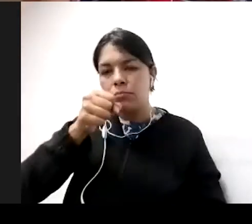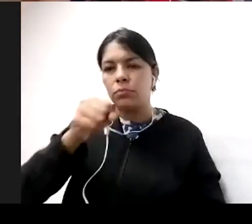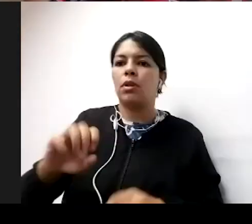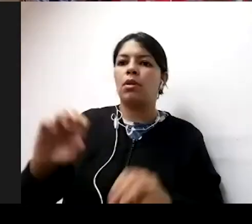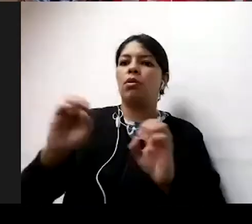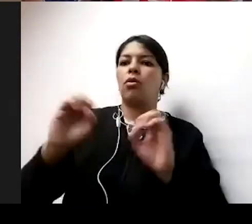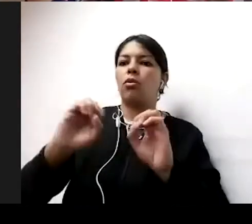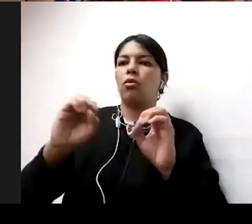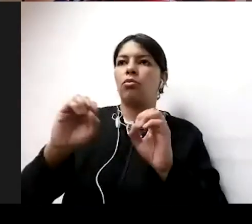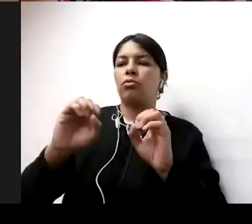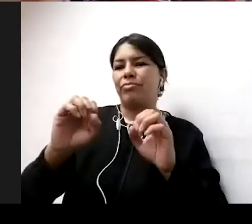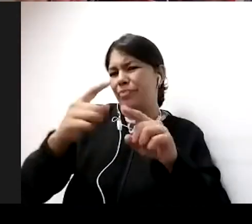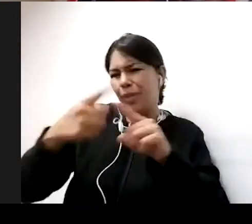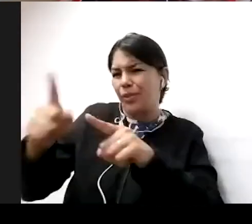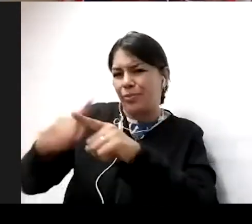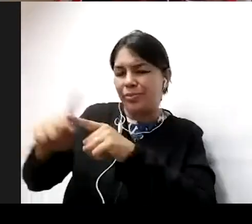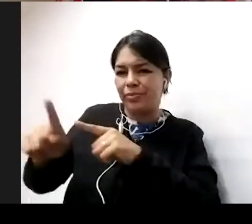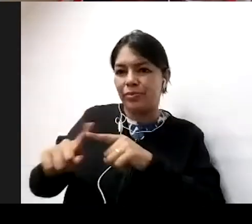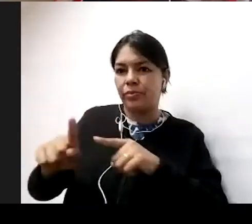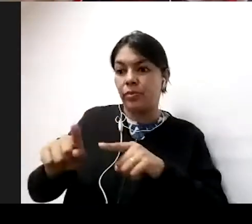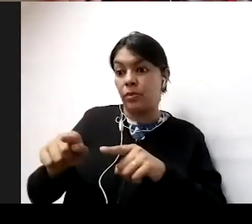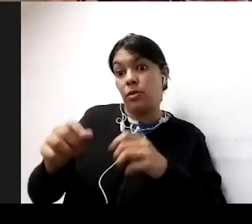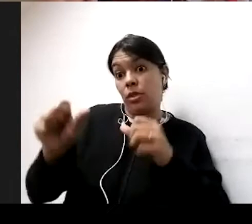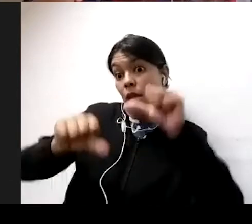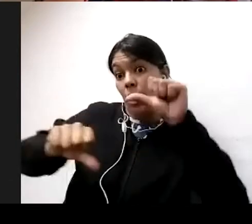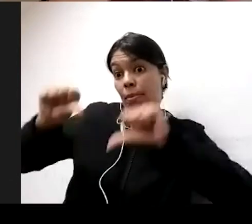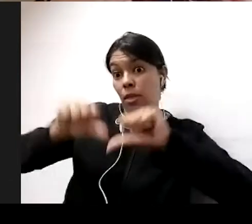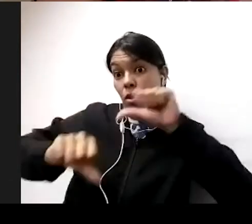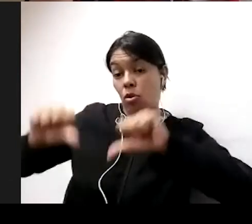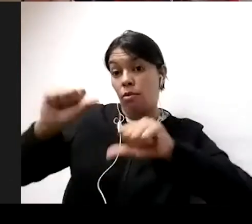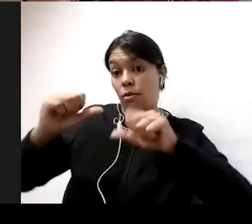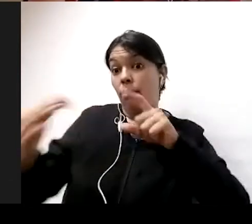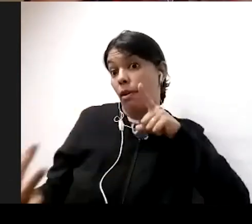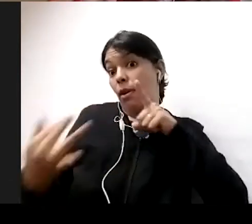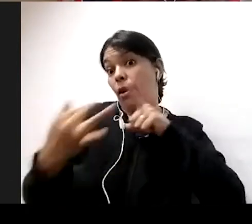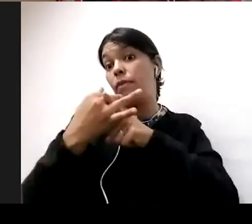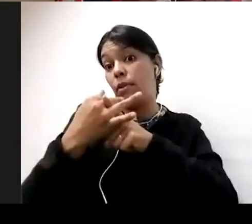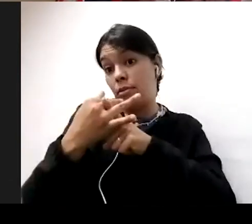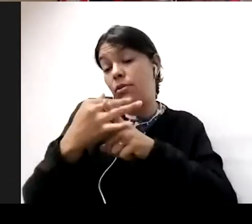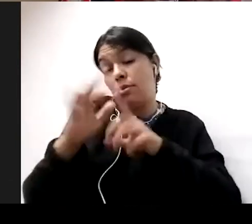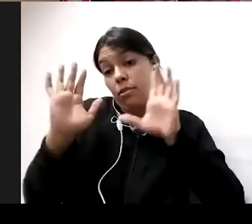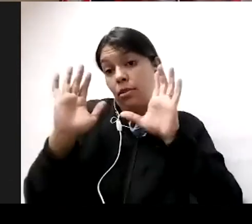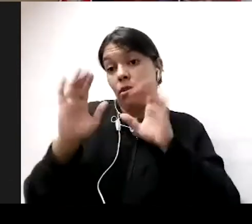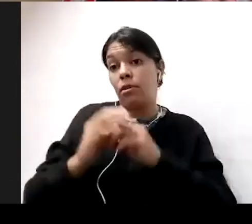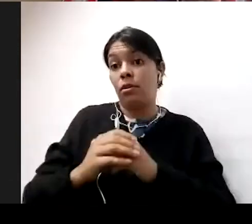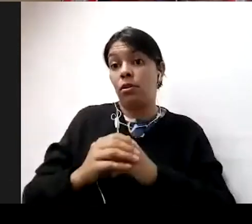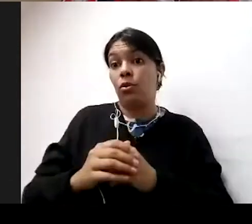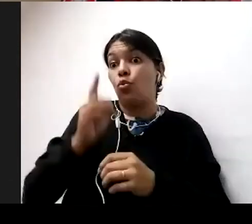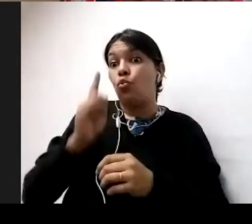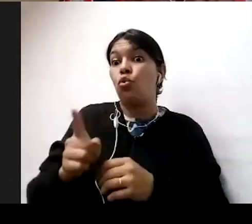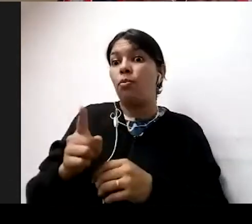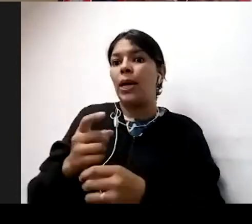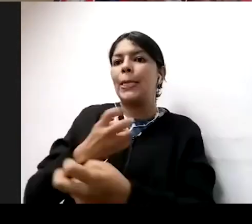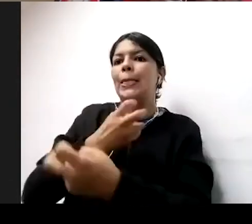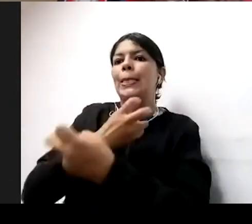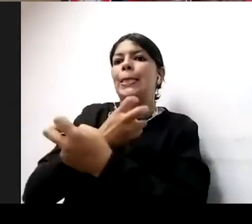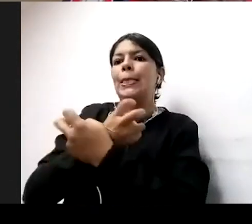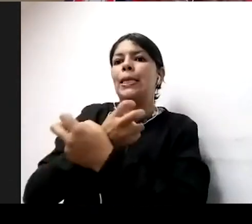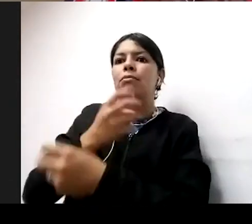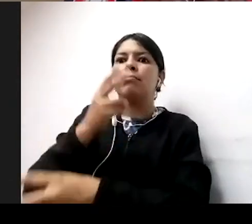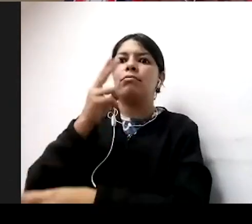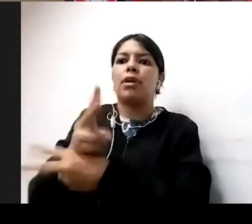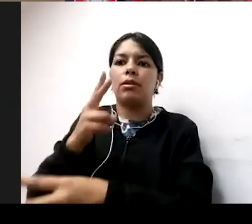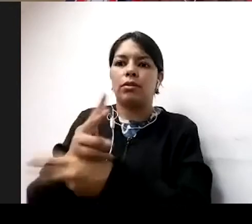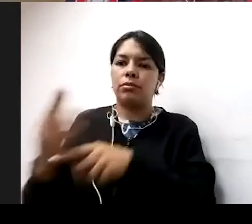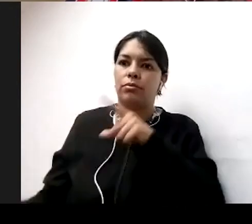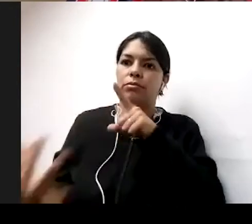que claramente generan unos efectos en la gente, pero es por lo mismo tóxicos que son. Por lo general, las personas que